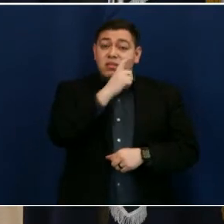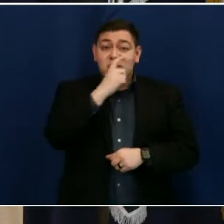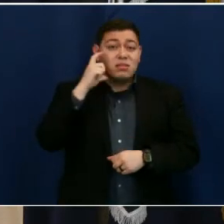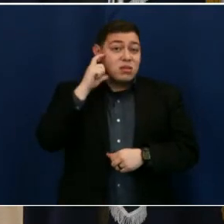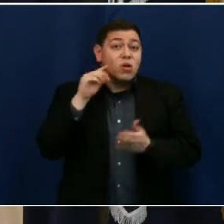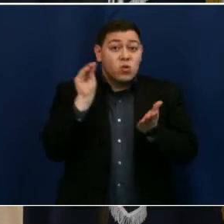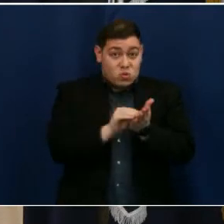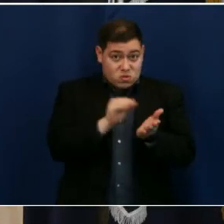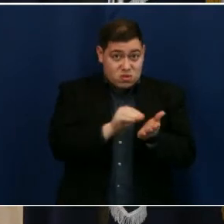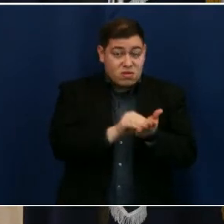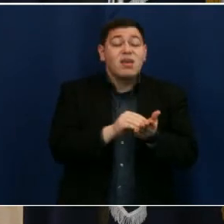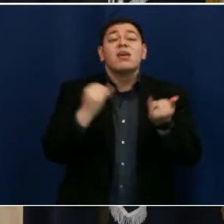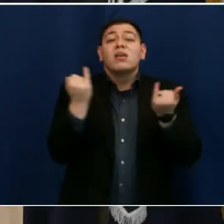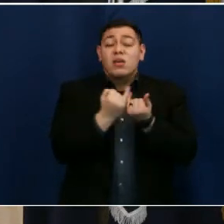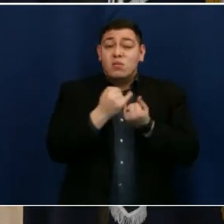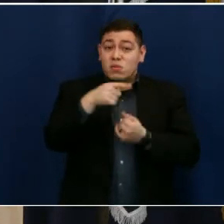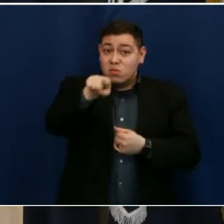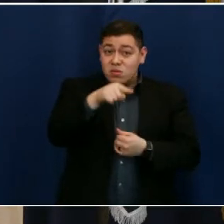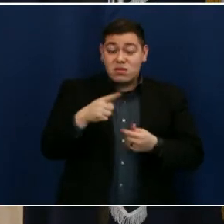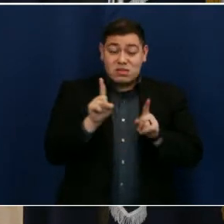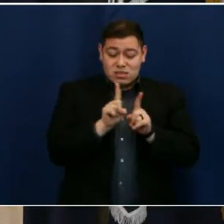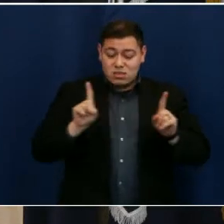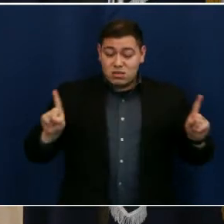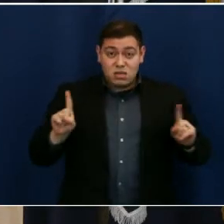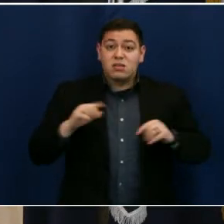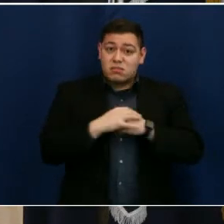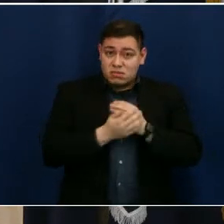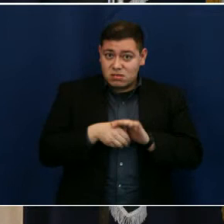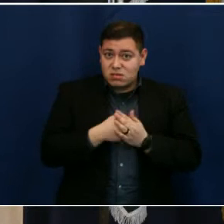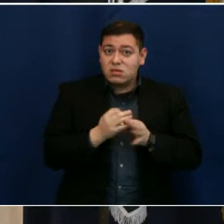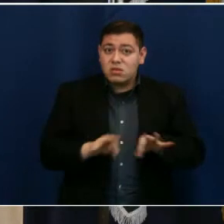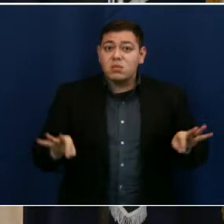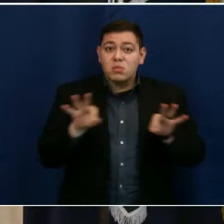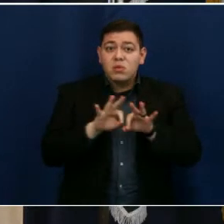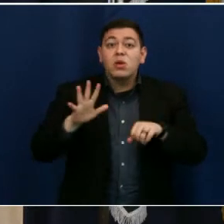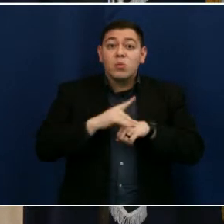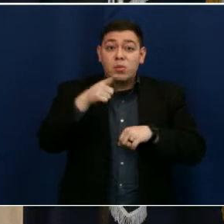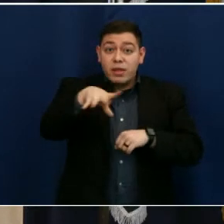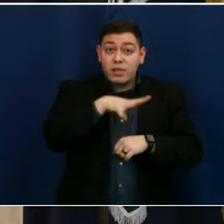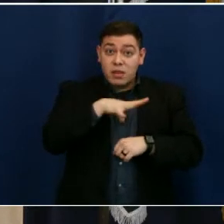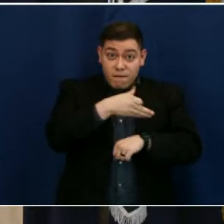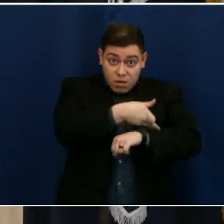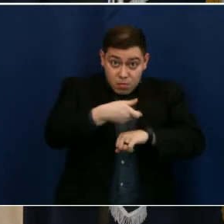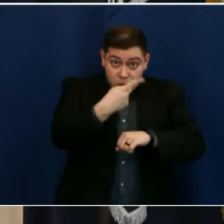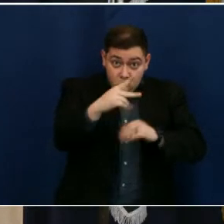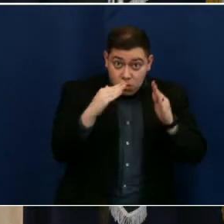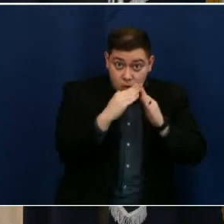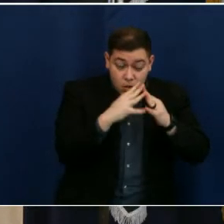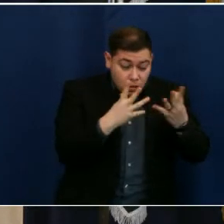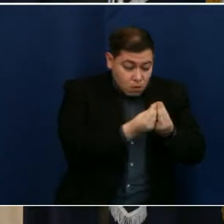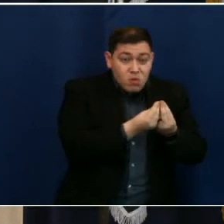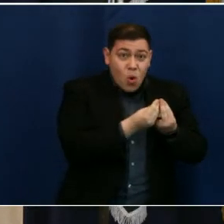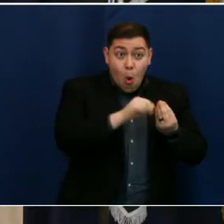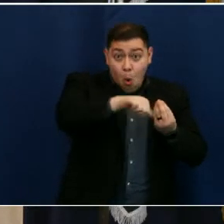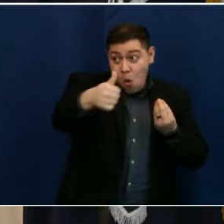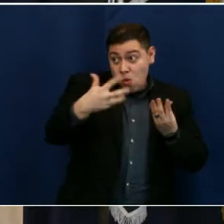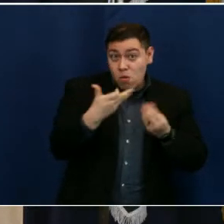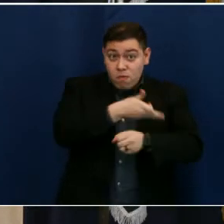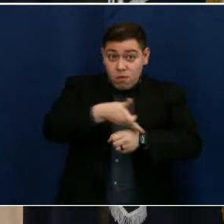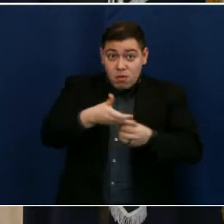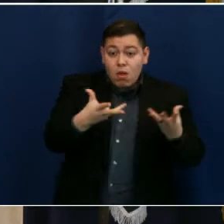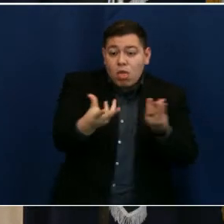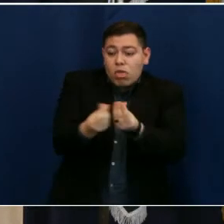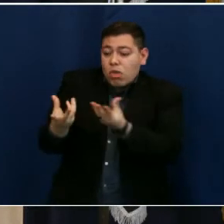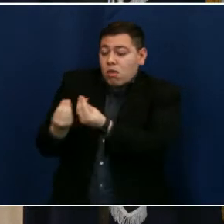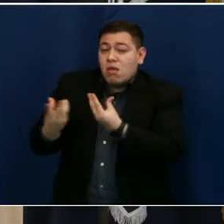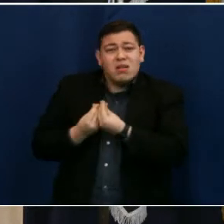tipo de reunión que no sean con las familias que sean parte de su comunidad. A medida que seguimos con la distribución de